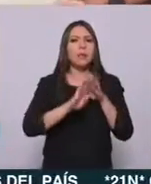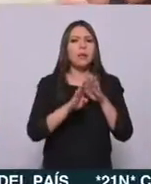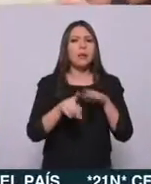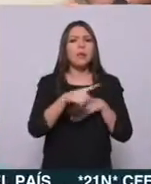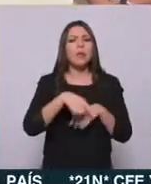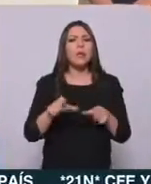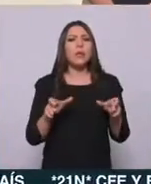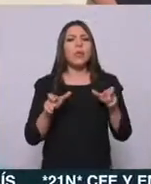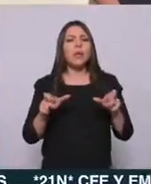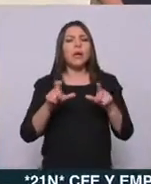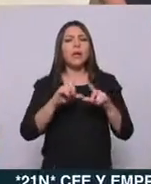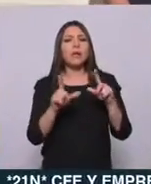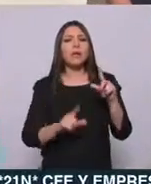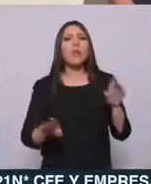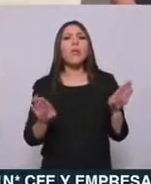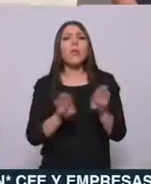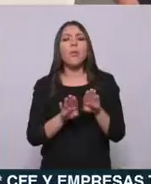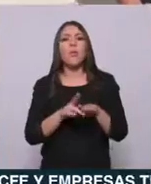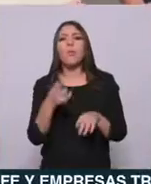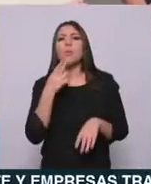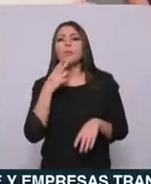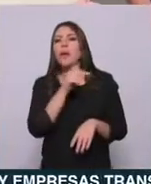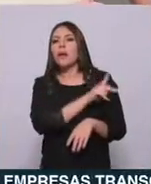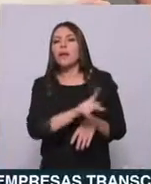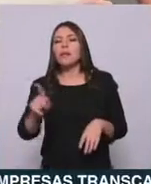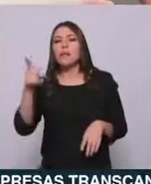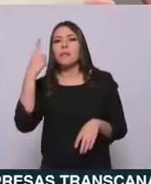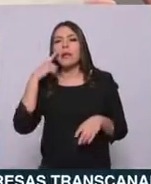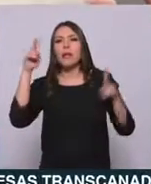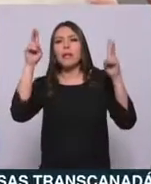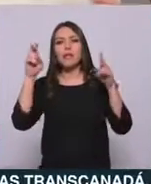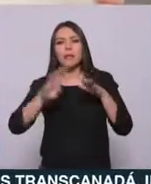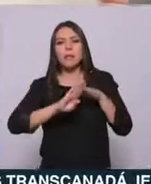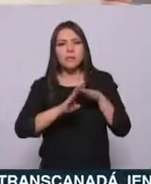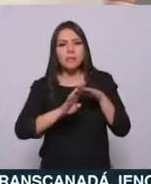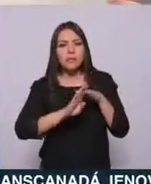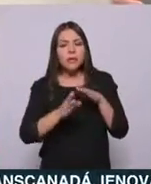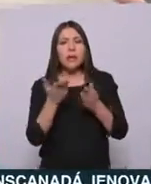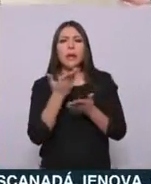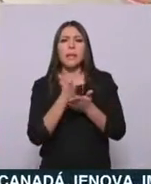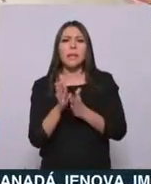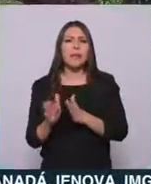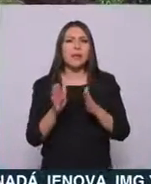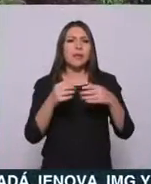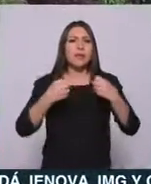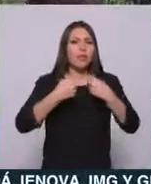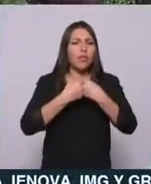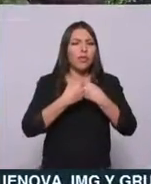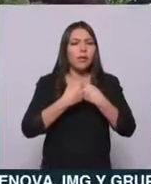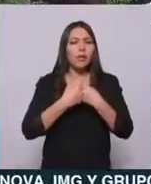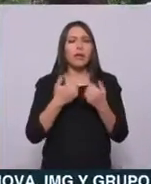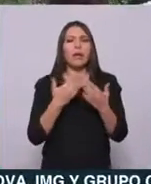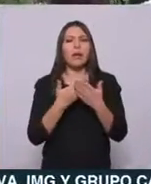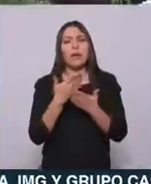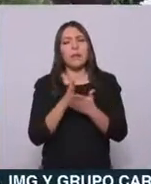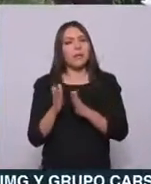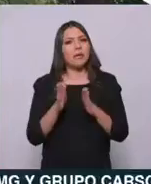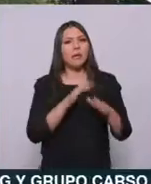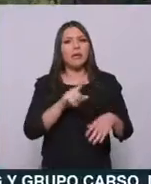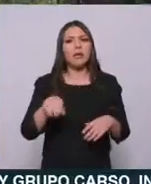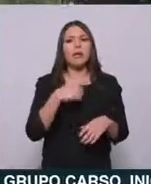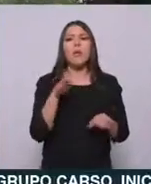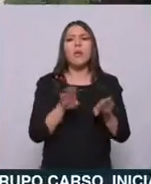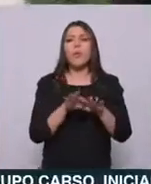Guardia pues para fines fronterizos, hasta pues hoy esta relación laboral con los policías federales. Me parece